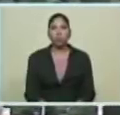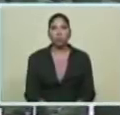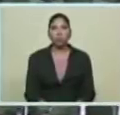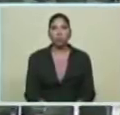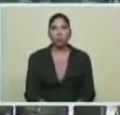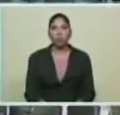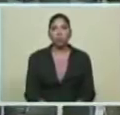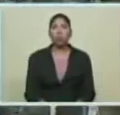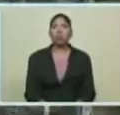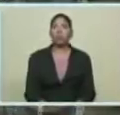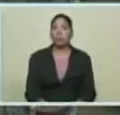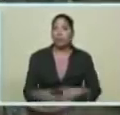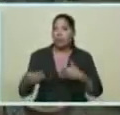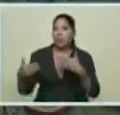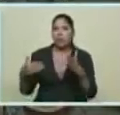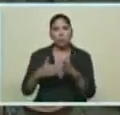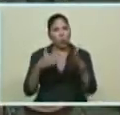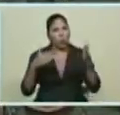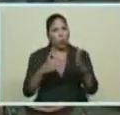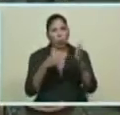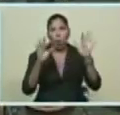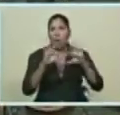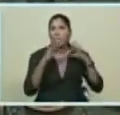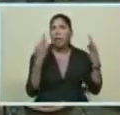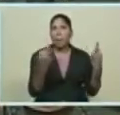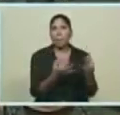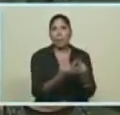Los ataques contra la familia,